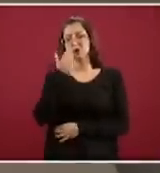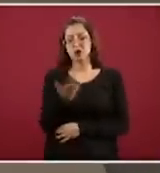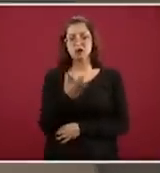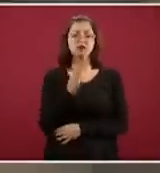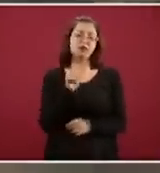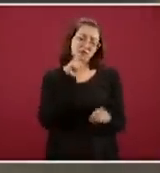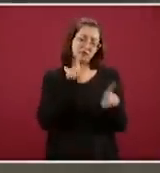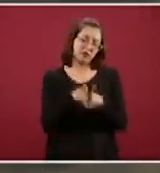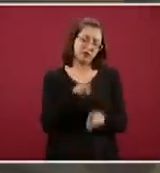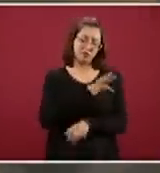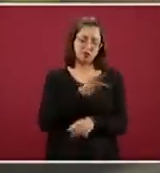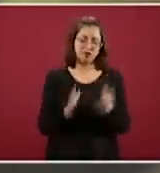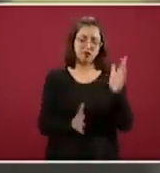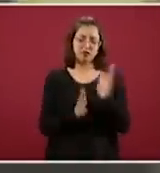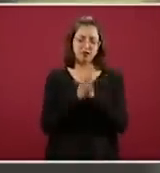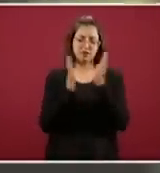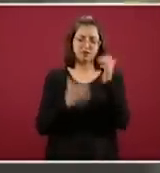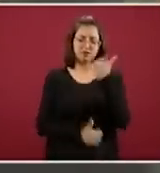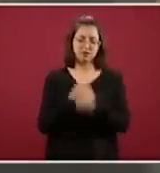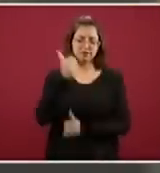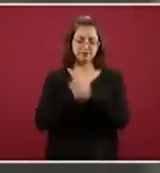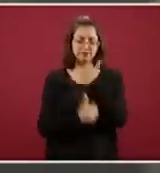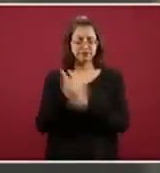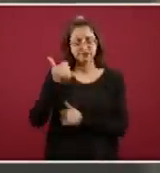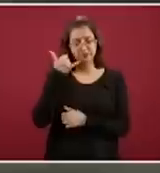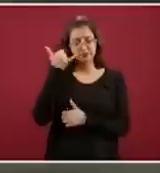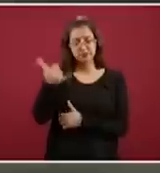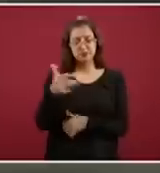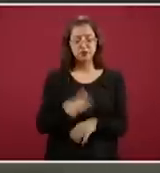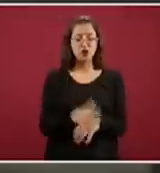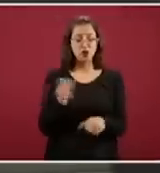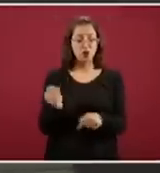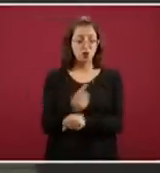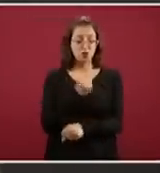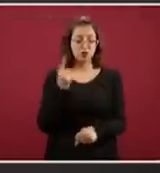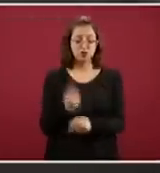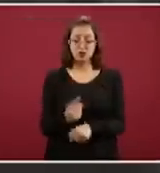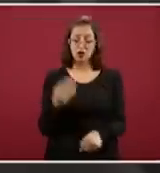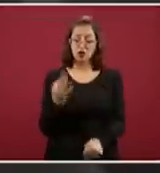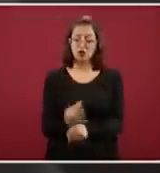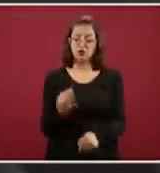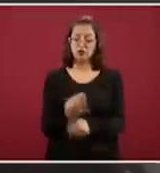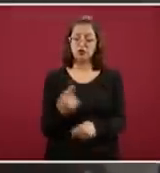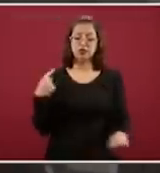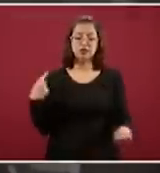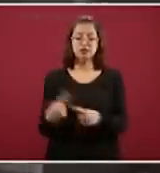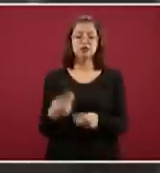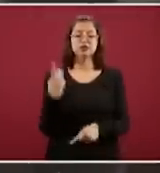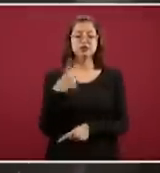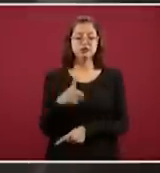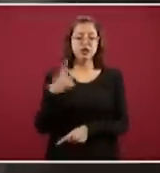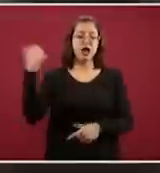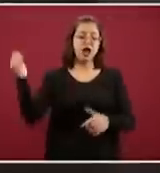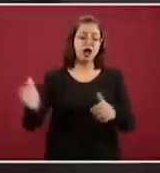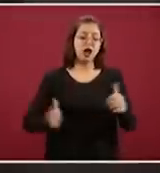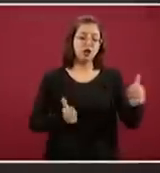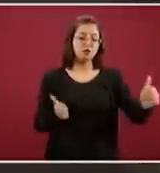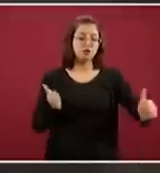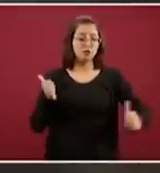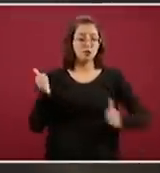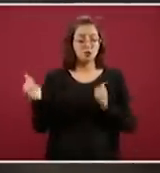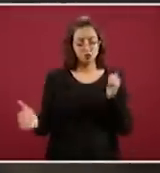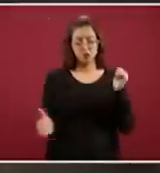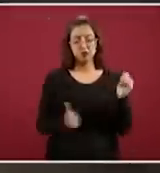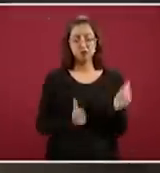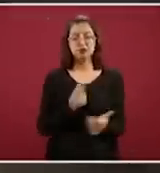vía telefónica. Es una oportunidad para en este mes de diciembre poder aprovechar y